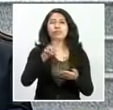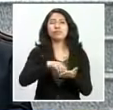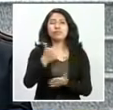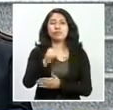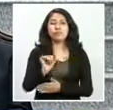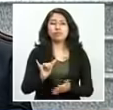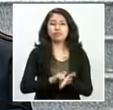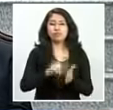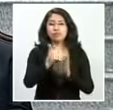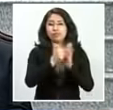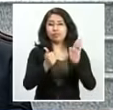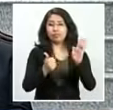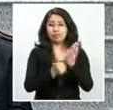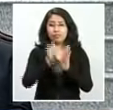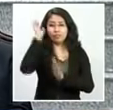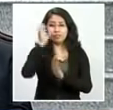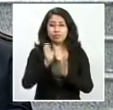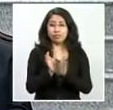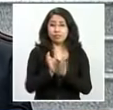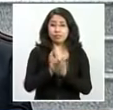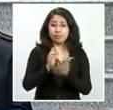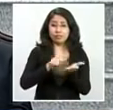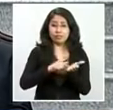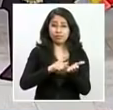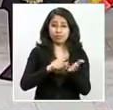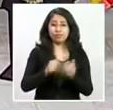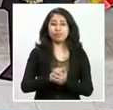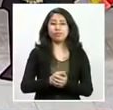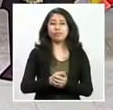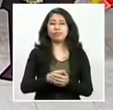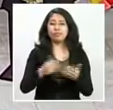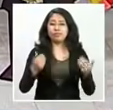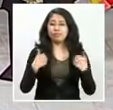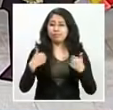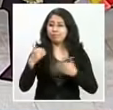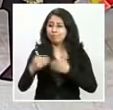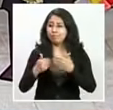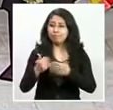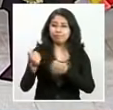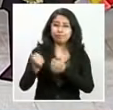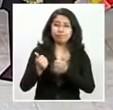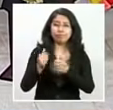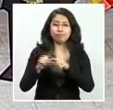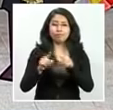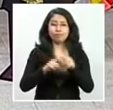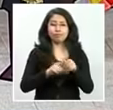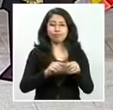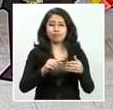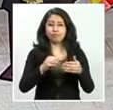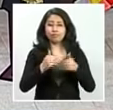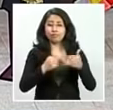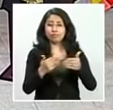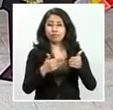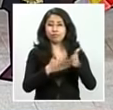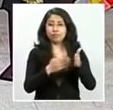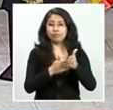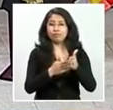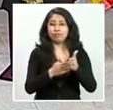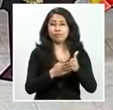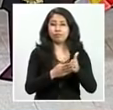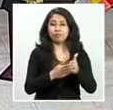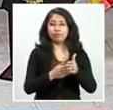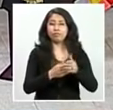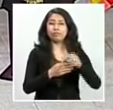Procuraduría General del Estado al haber tenido y patrocinado procesos judiciales y acciones en contra del Estado durante los últimos